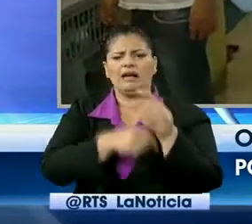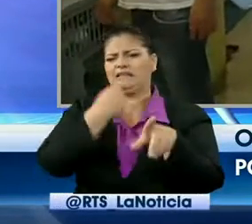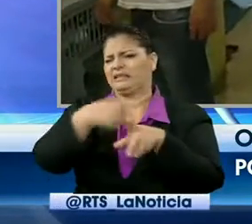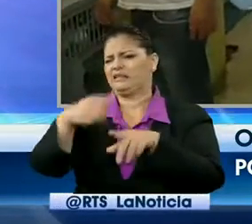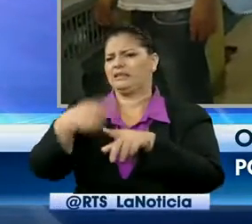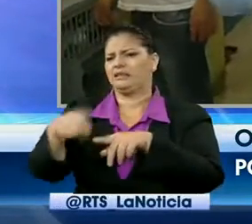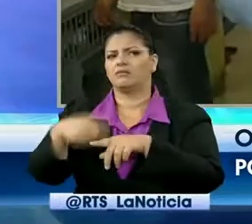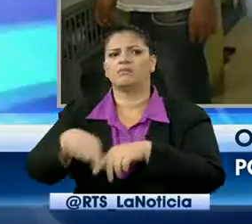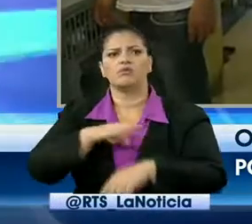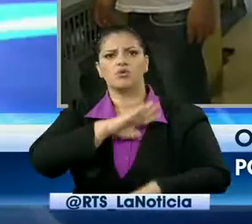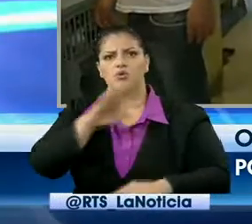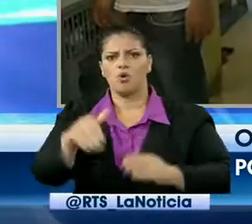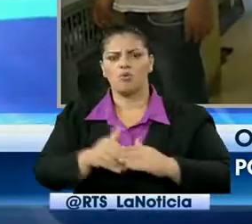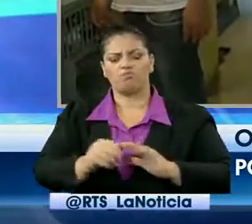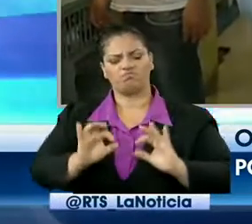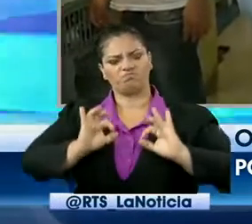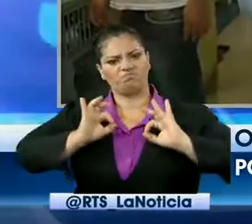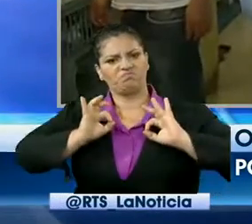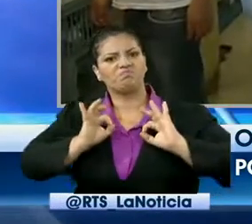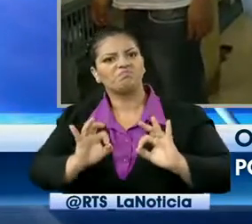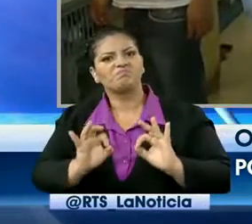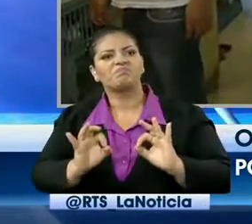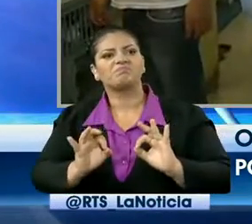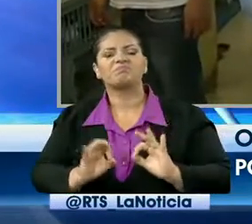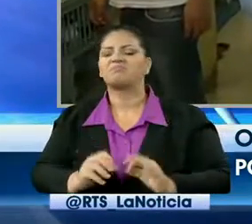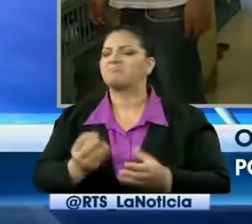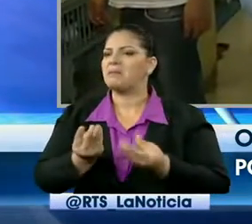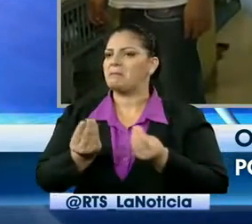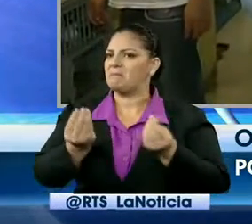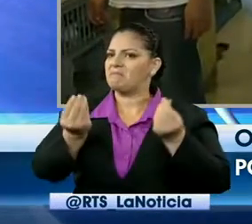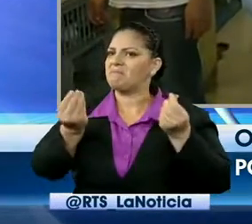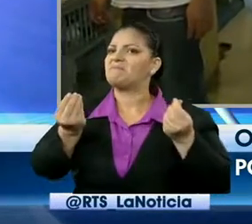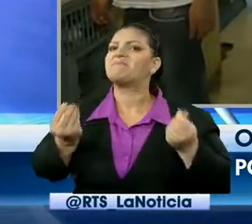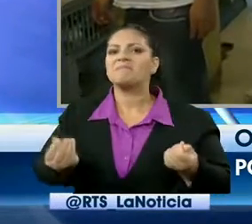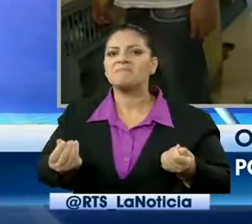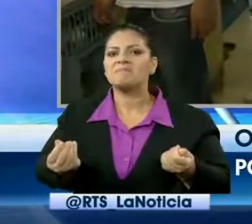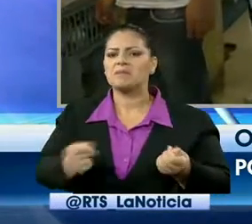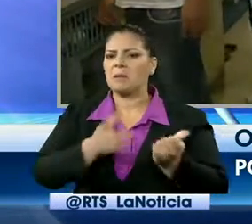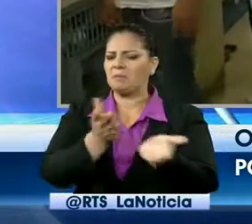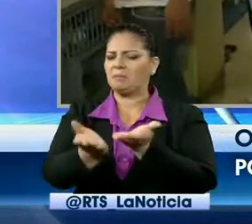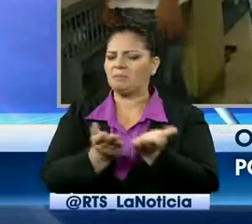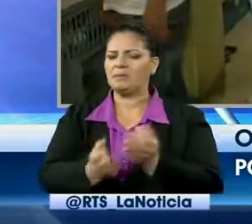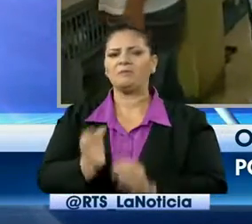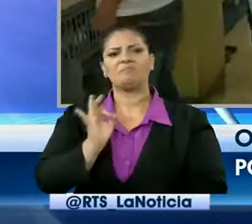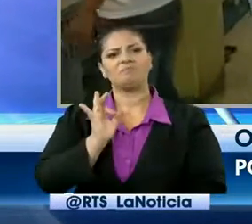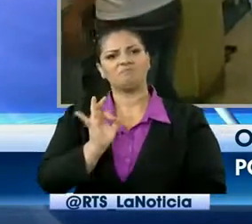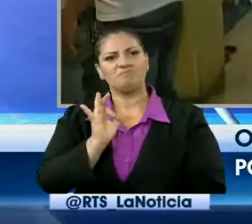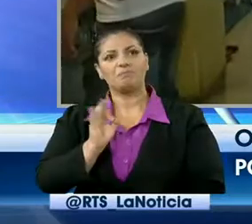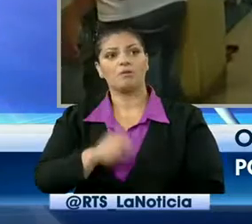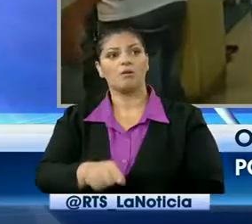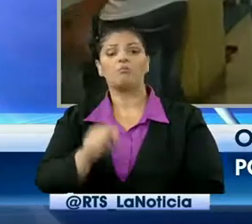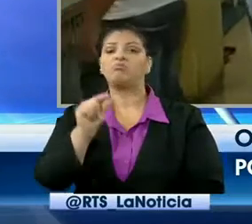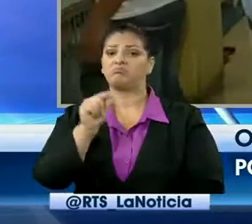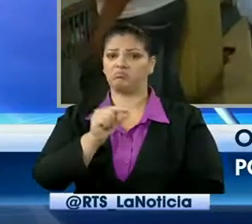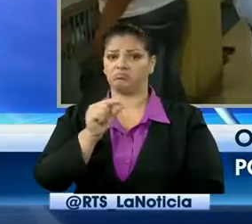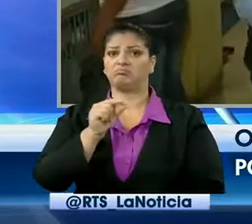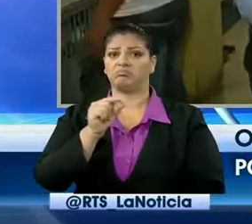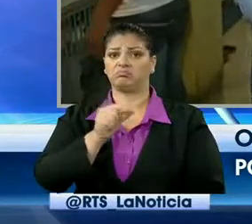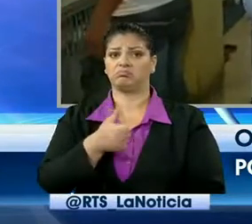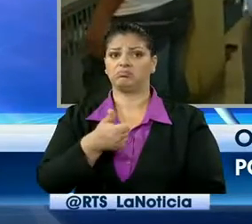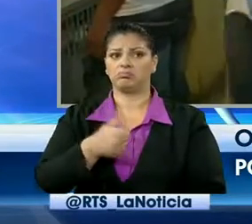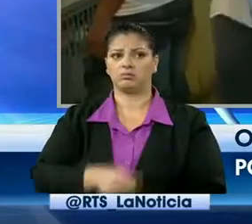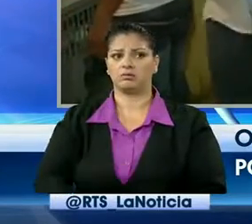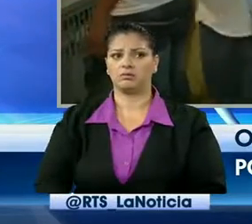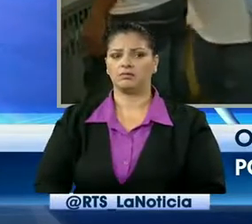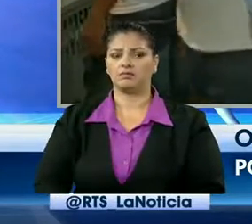vea, discúlpeme, pero de muy buena calidad, muy bien servido y a muy buen precio. Y completo el